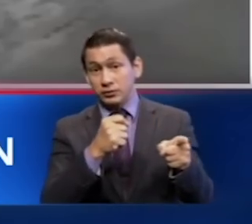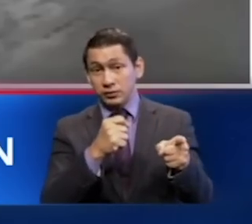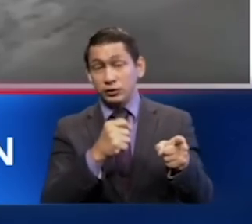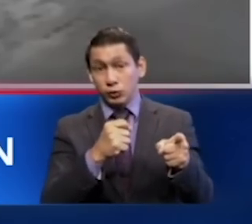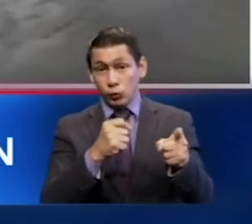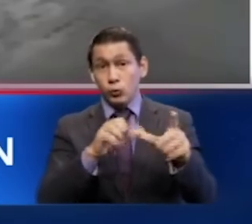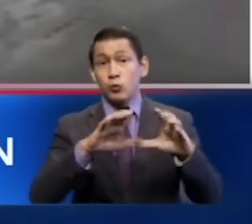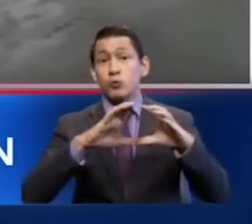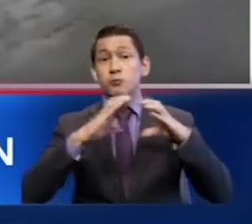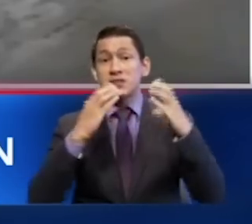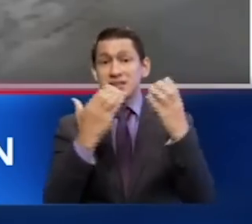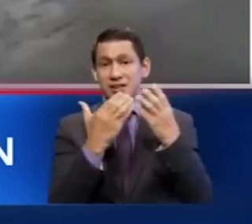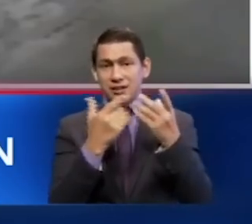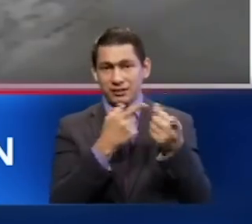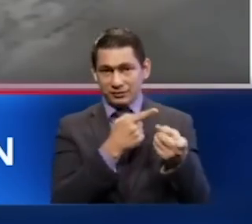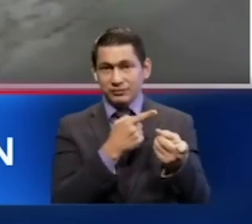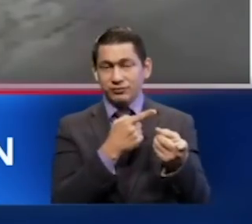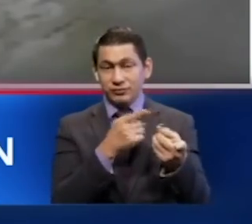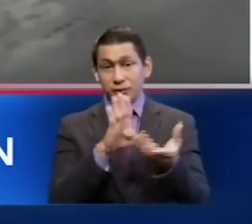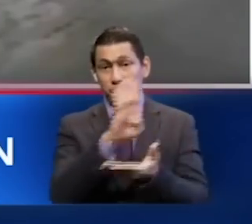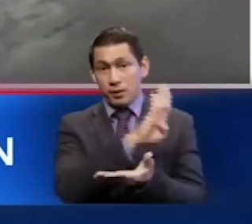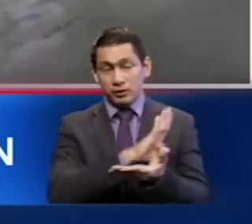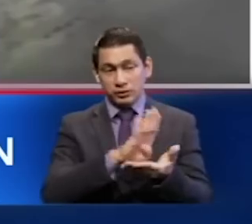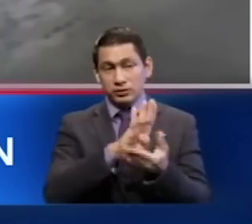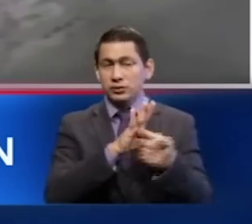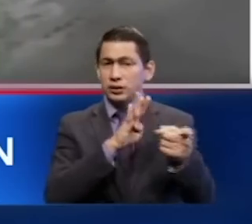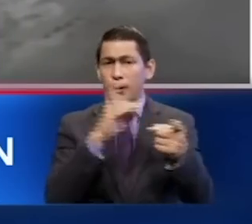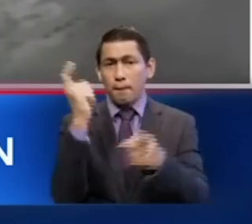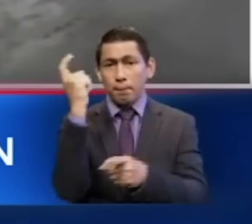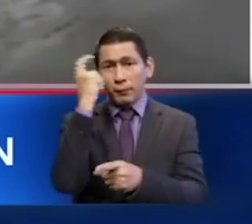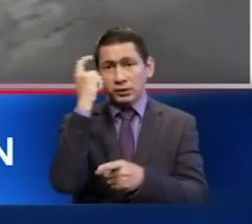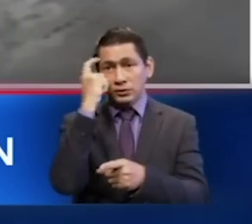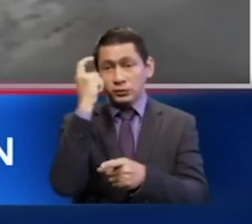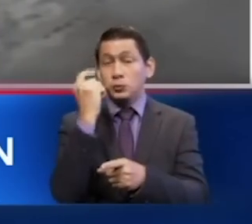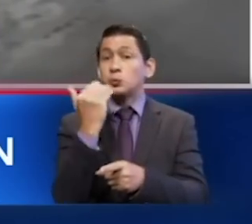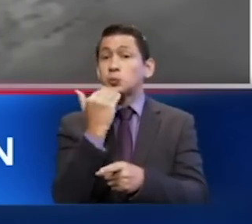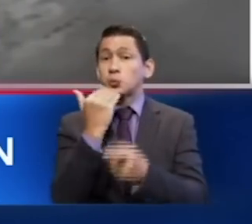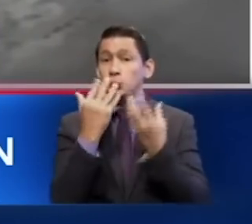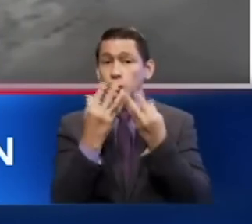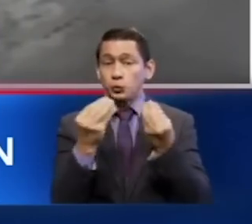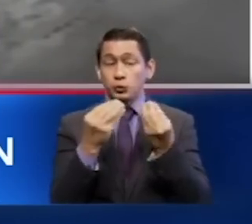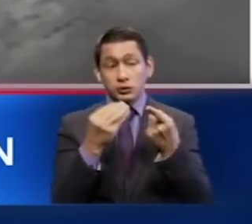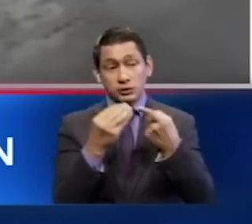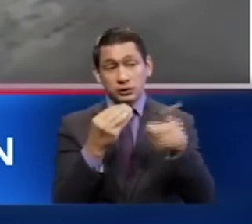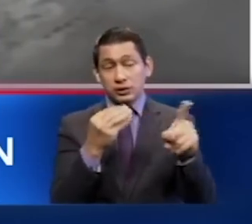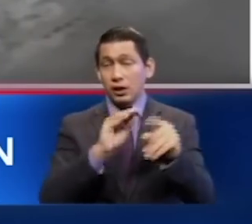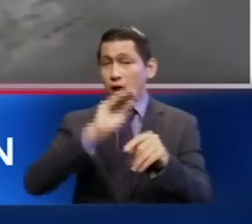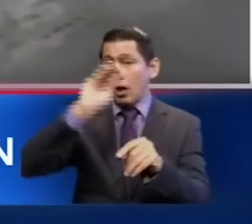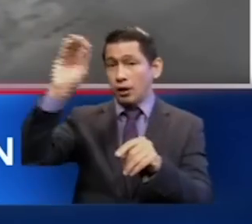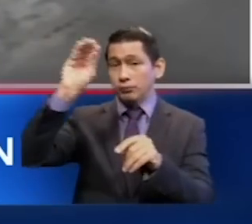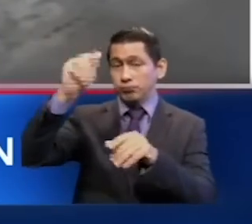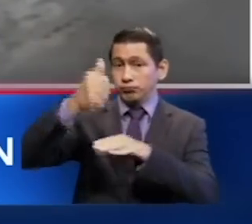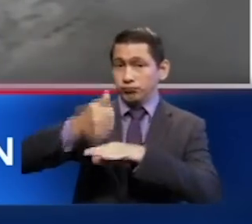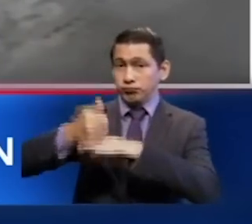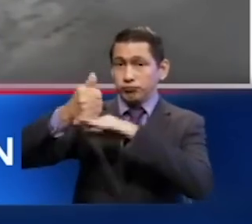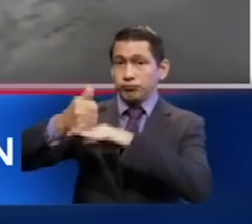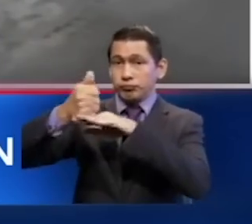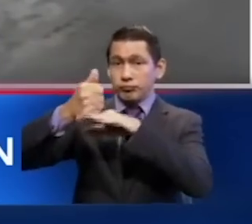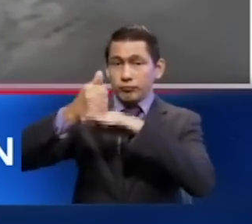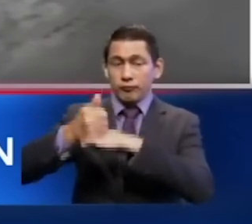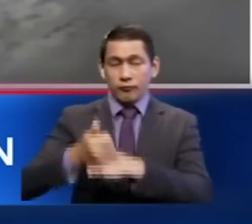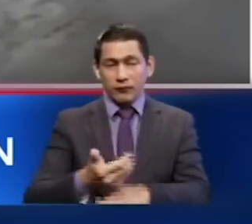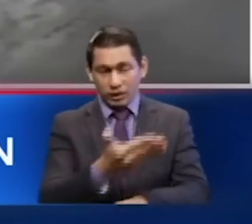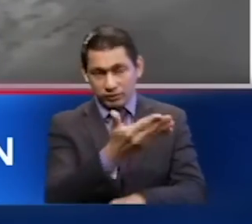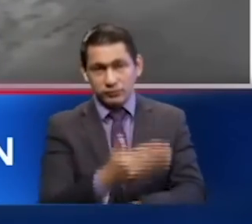organizado para en algo mitigar el accionar delictivo, pero ellos también solicitan de manera urgente un detalle muy especial y que nos llamó